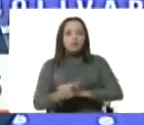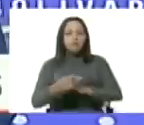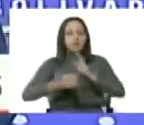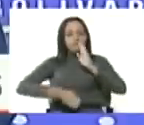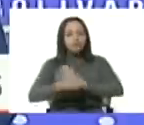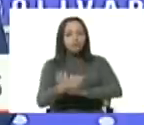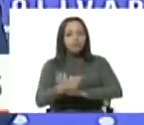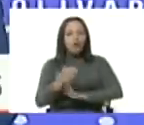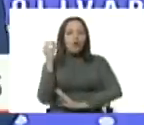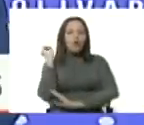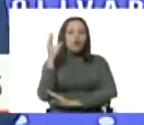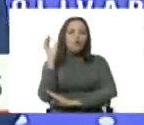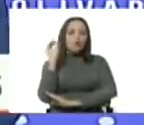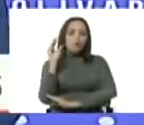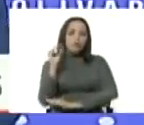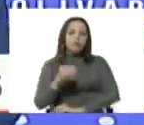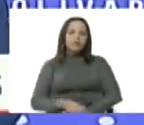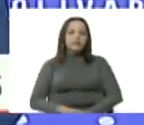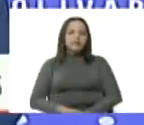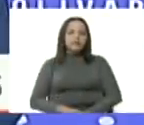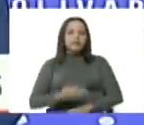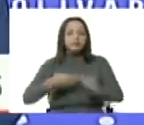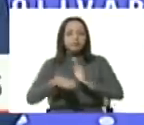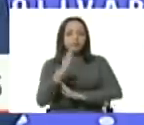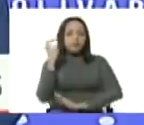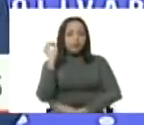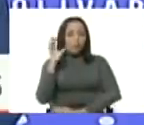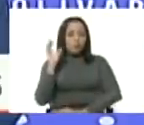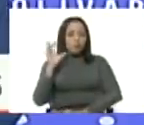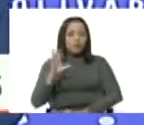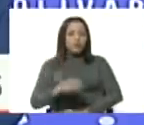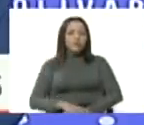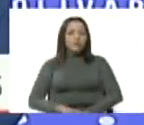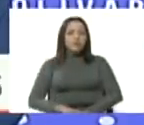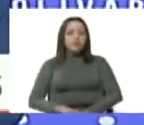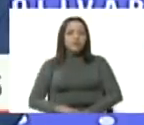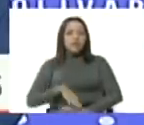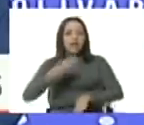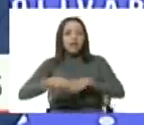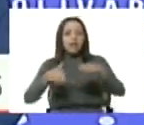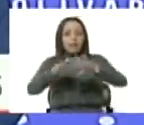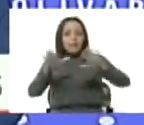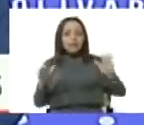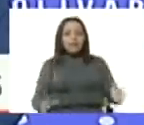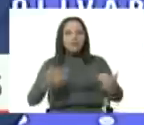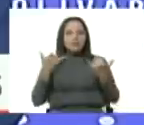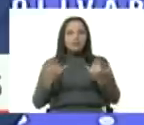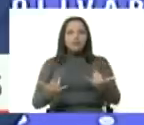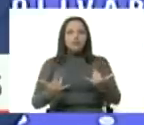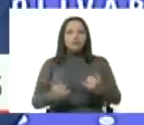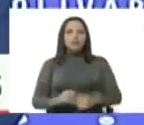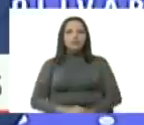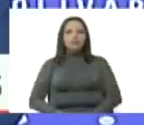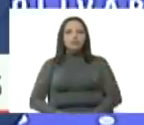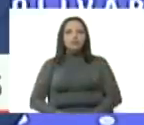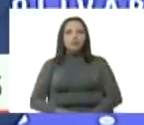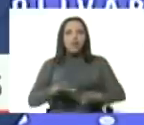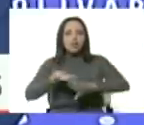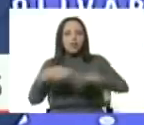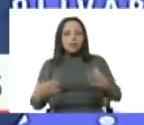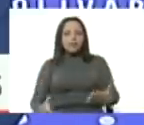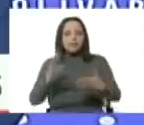Congreso, compañeros, compañeras, rumbo al Congreso, hagamos una mesa desde ya, una mesa